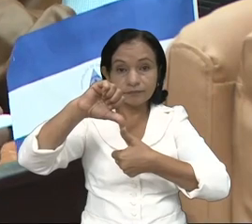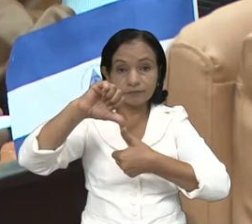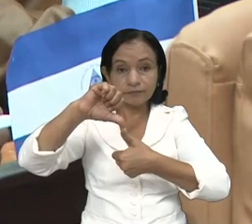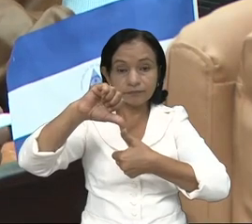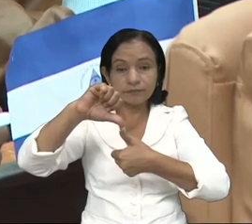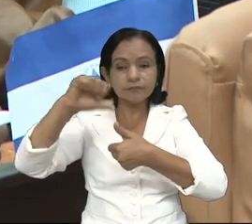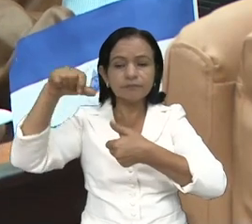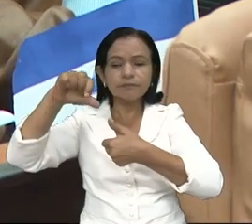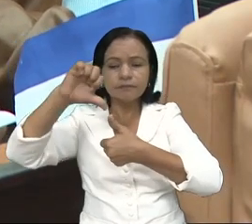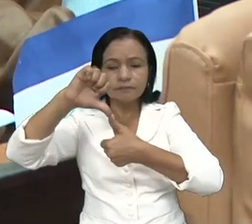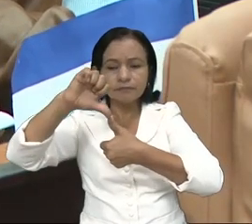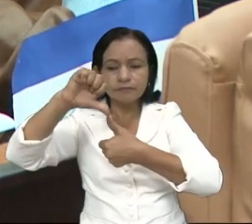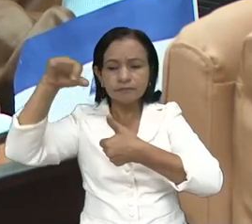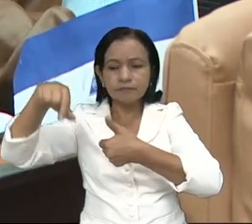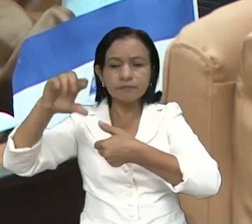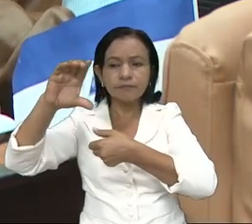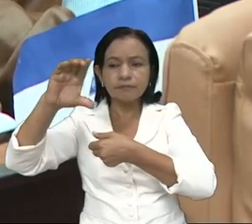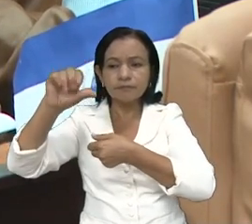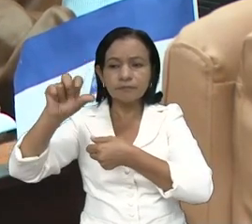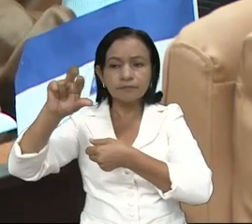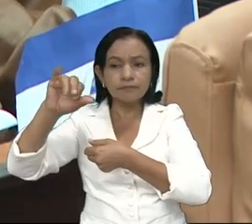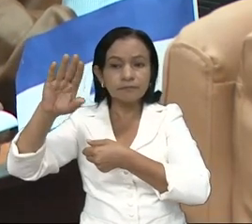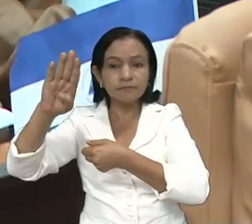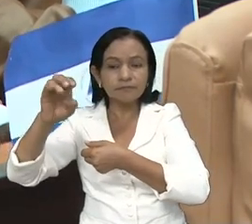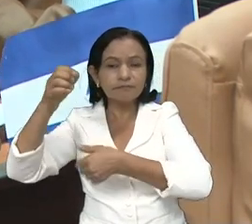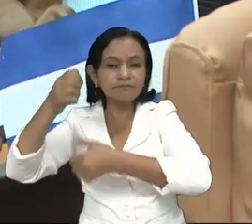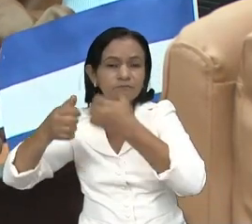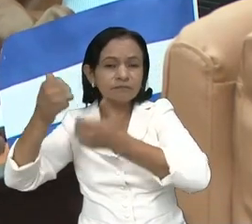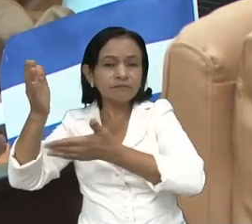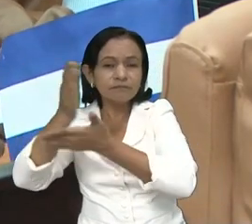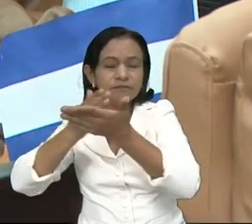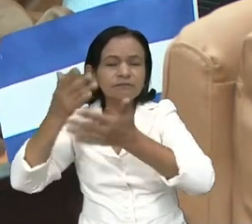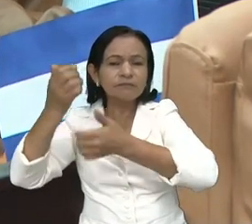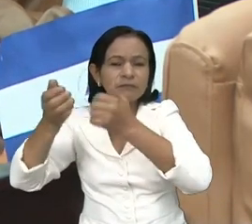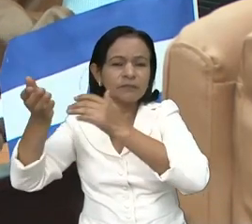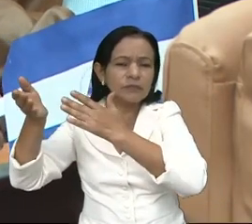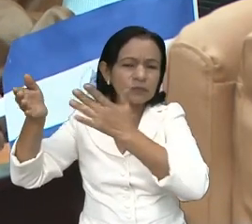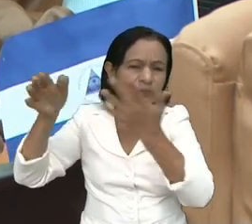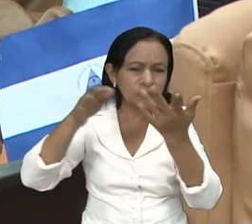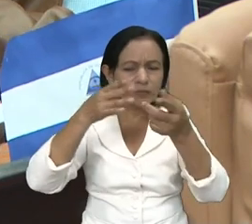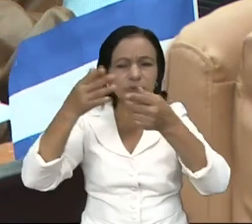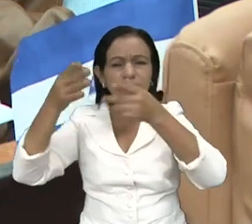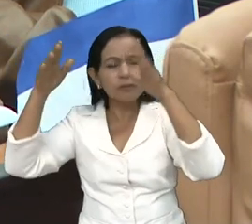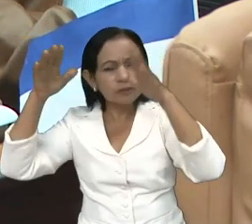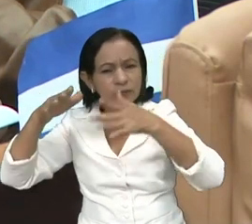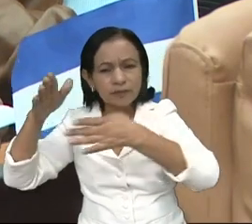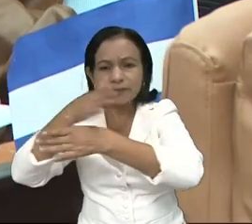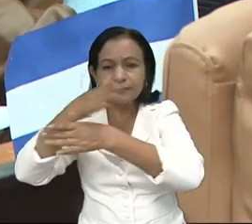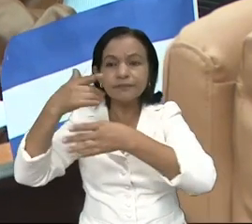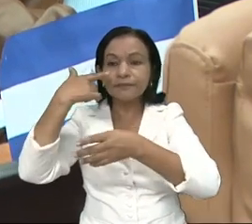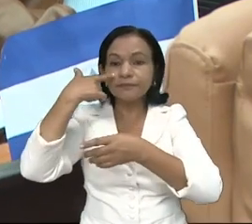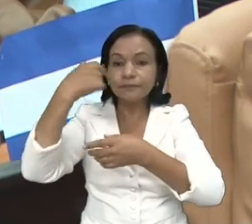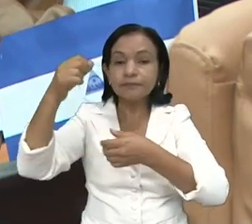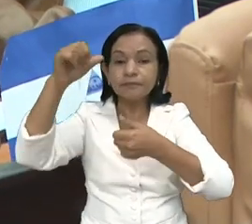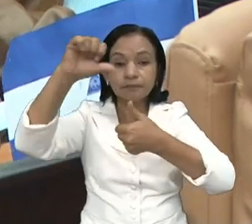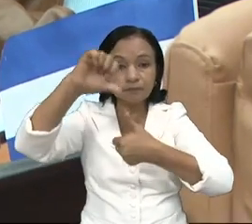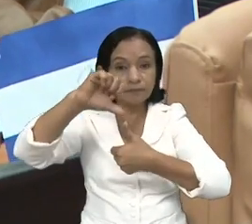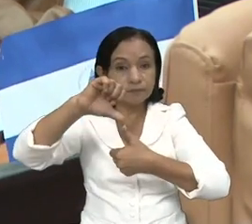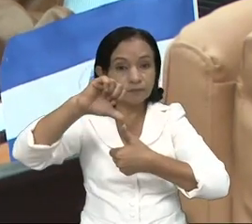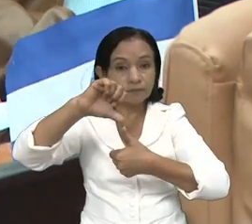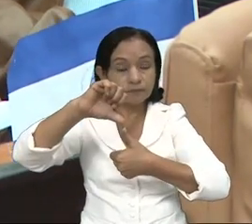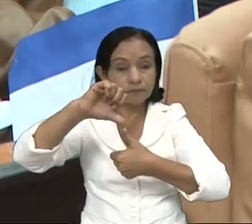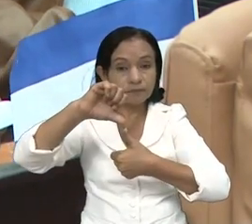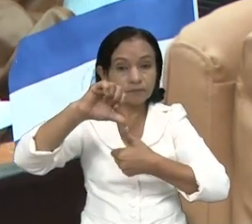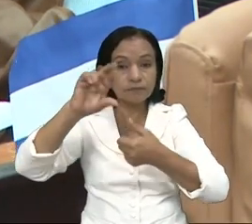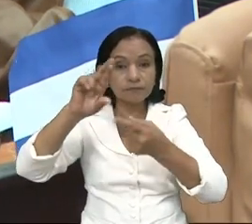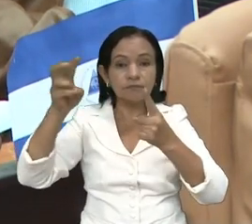el Caribe como región altamente vulnerable a los eventos climáticos extremos y reconocer a América Central como una